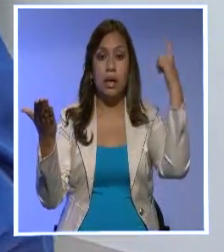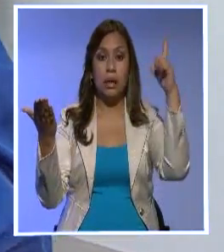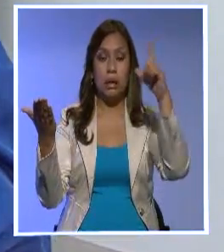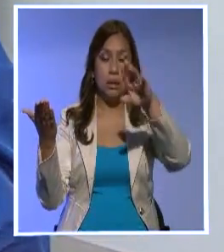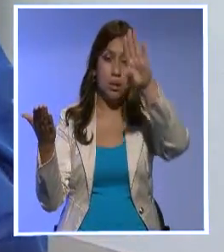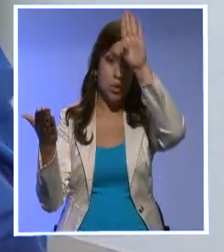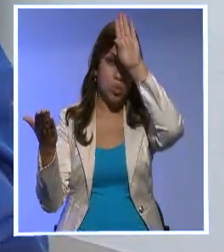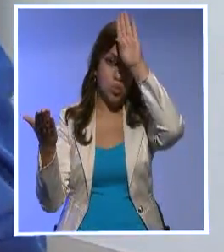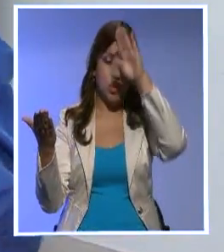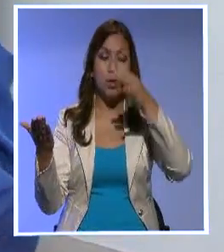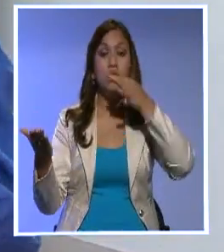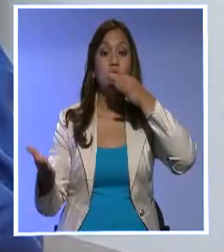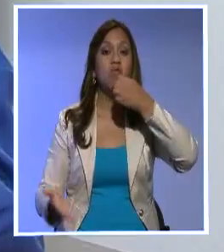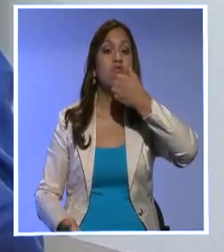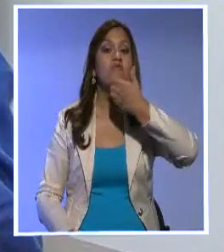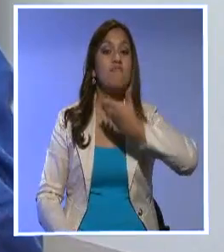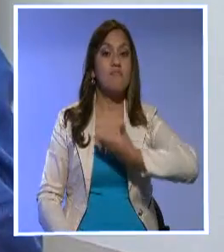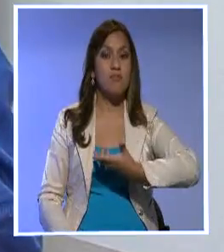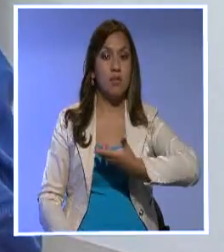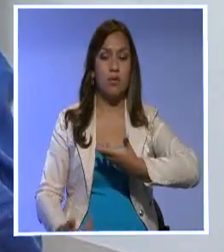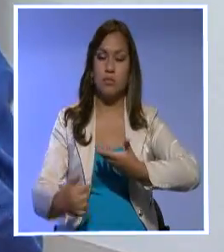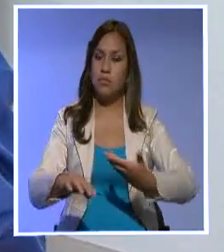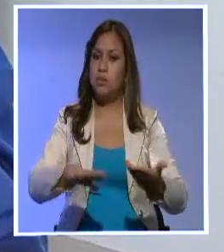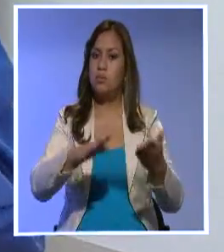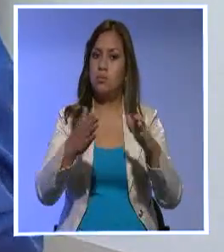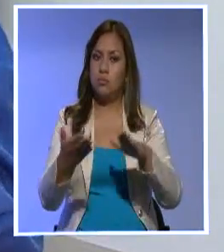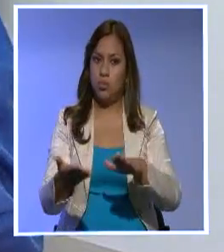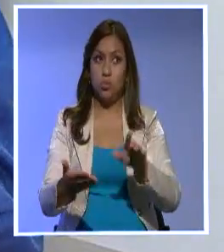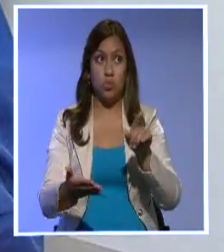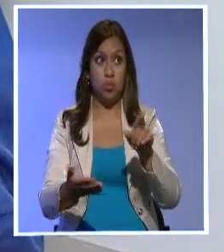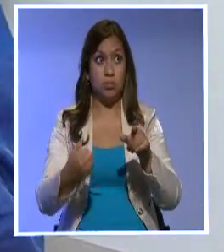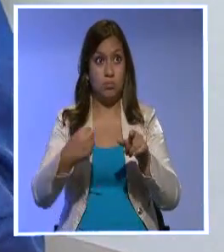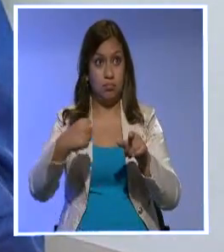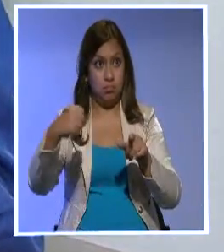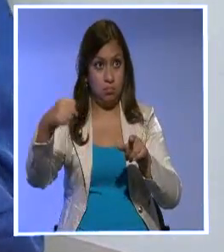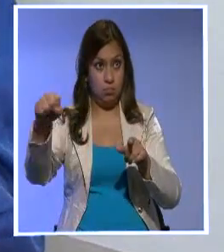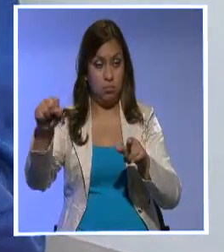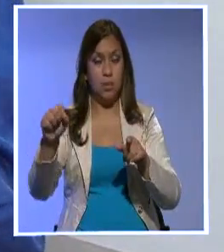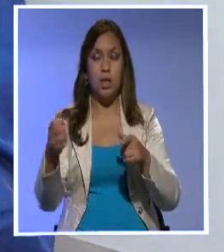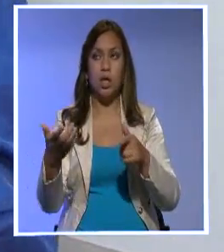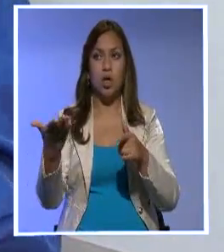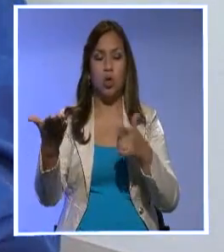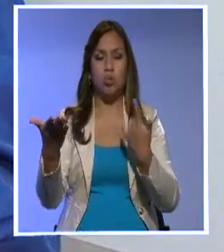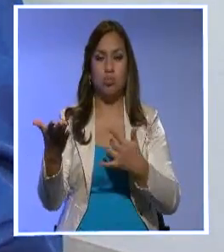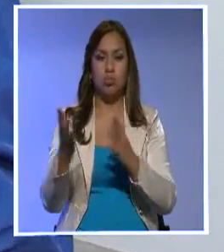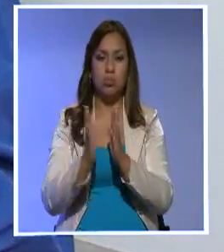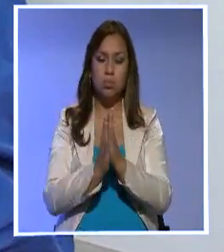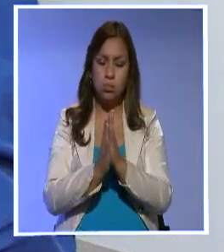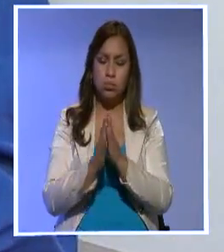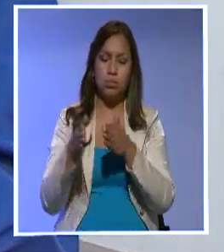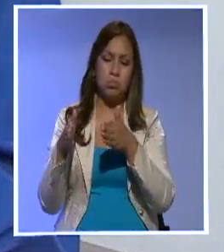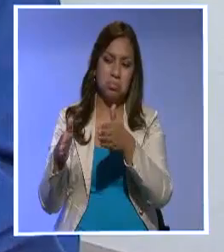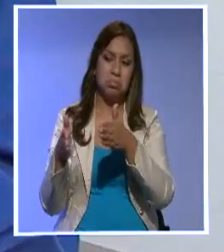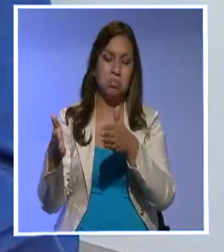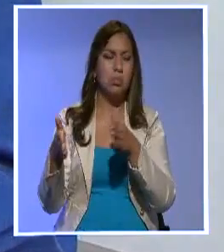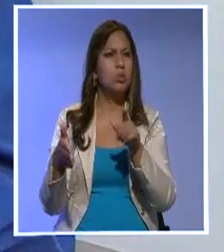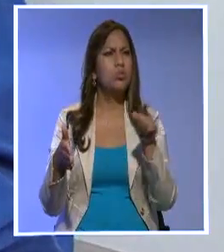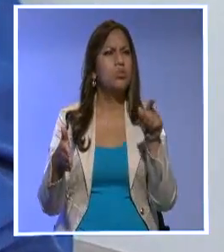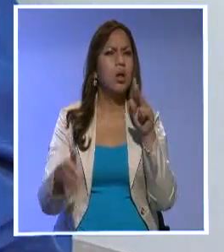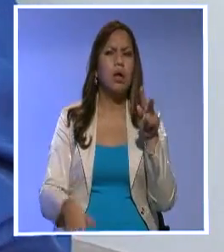castro y sobre esto presidente a gabriela usted viajó a los funerales y qué es lo que vio que